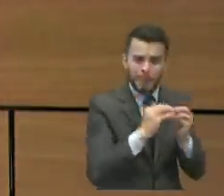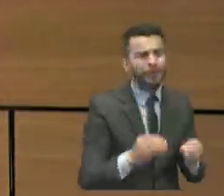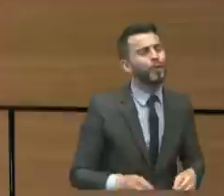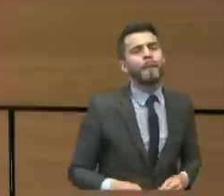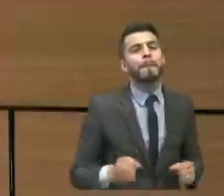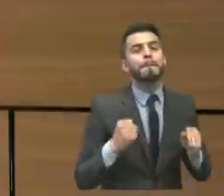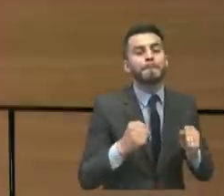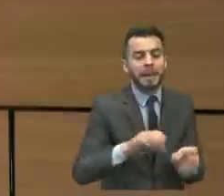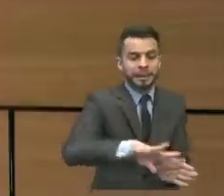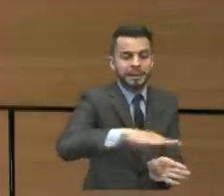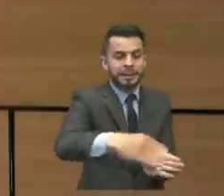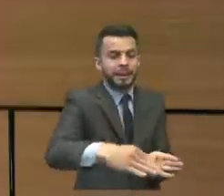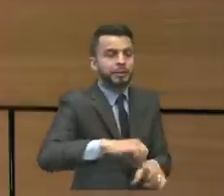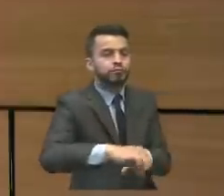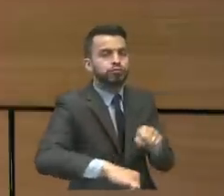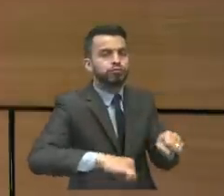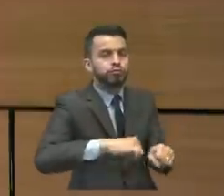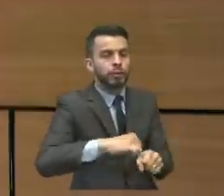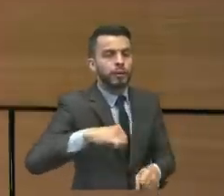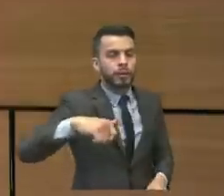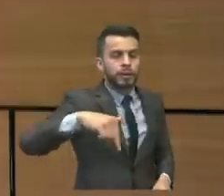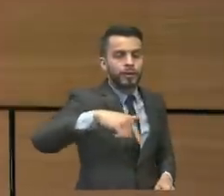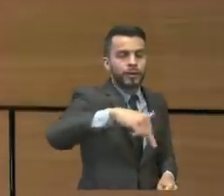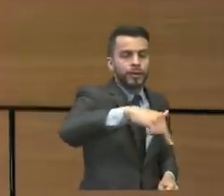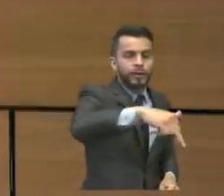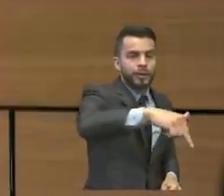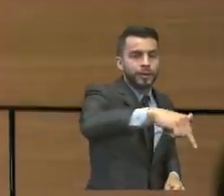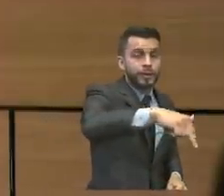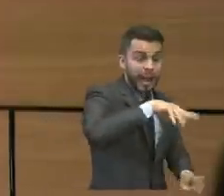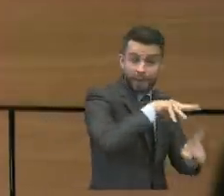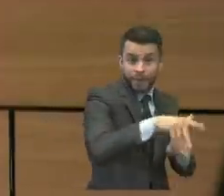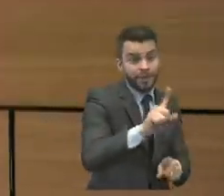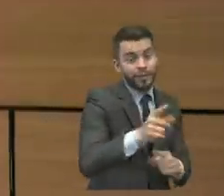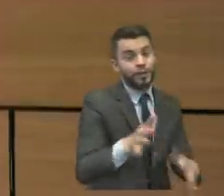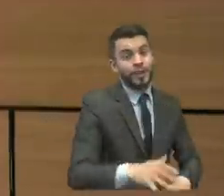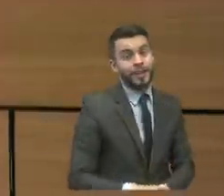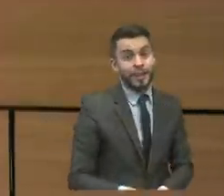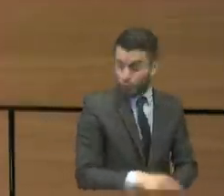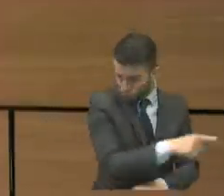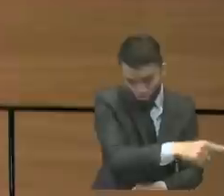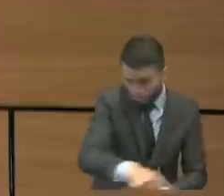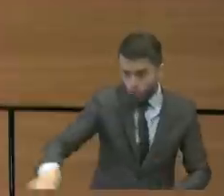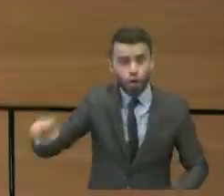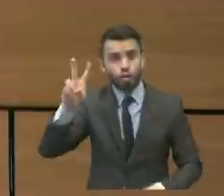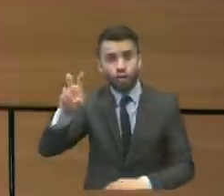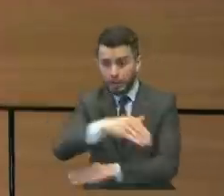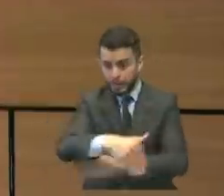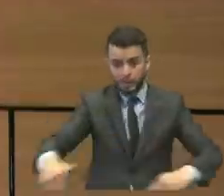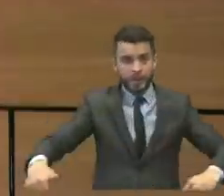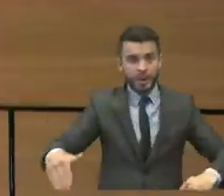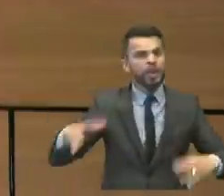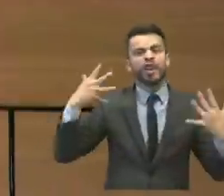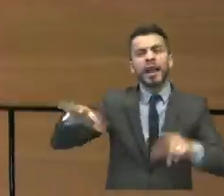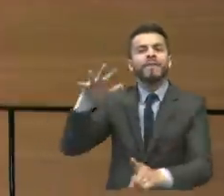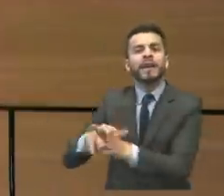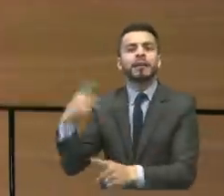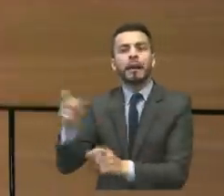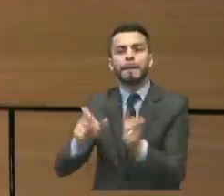peatones biciusuarios. Nunca. A lo largo de todo el corredor. Sin sacrificarla,